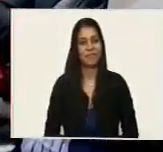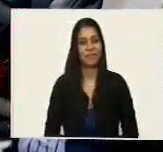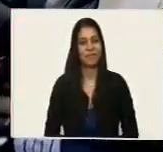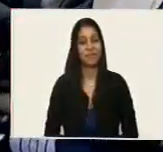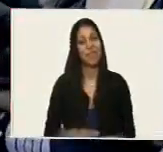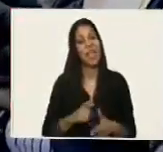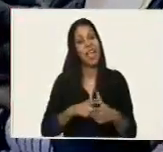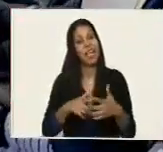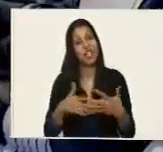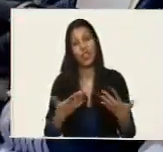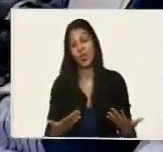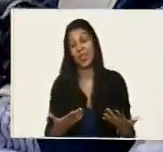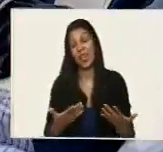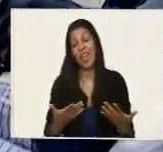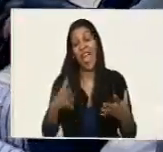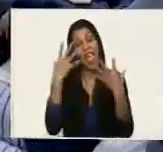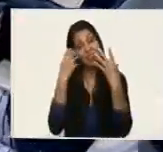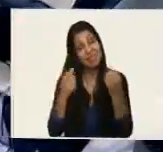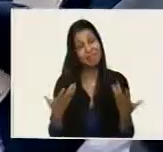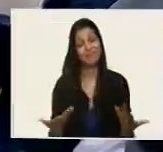Entonces hay que ser comprensivo.